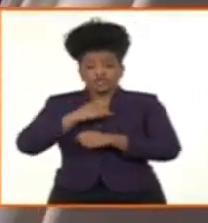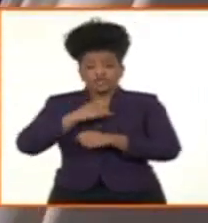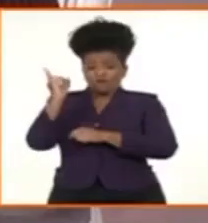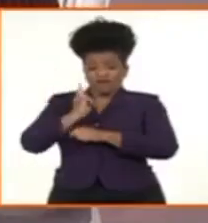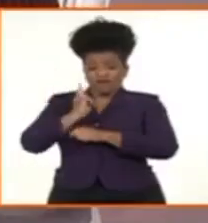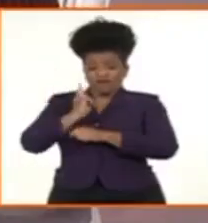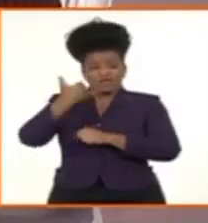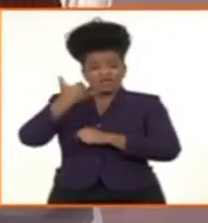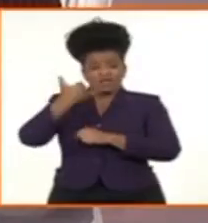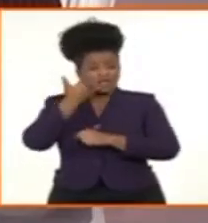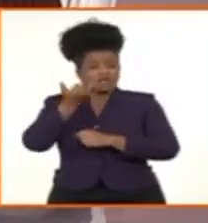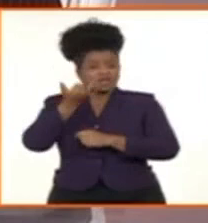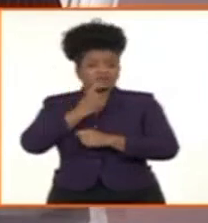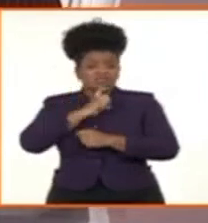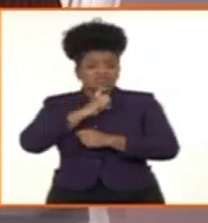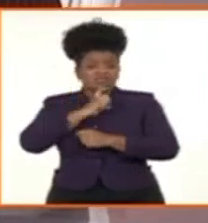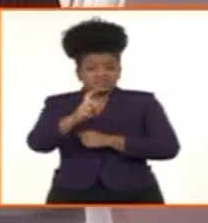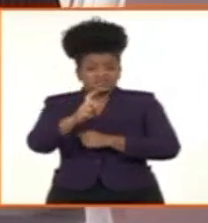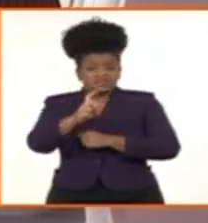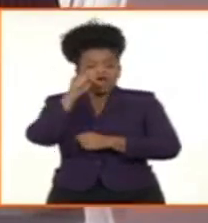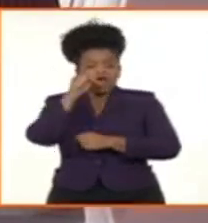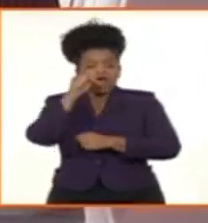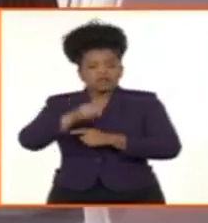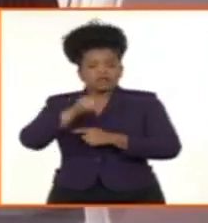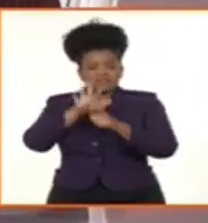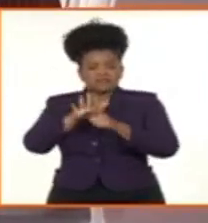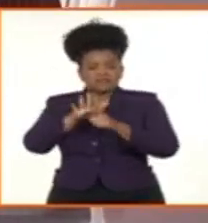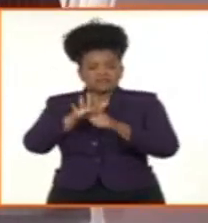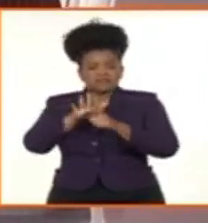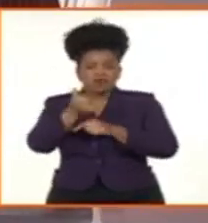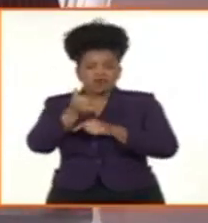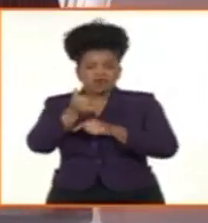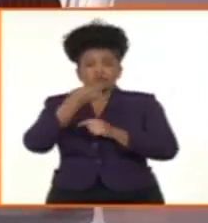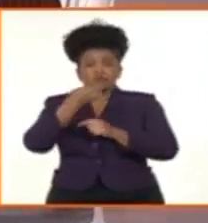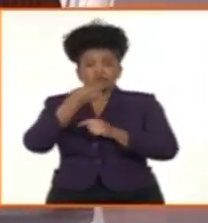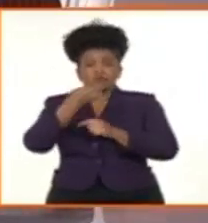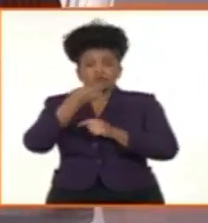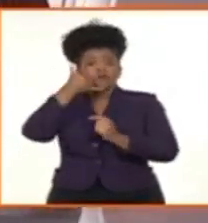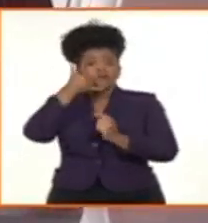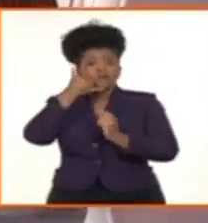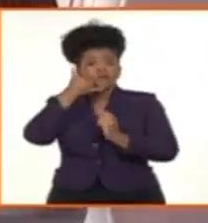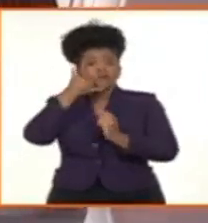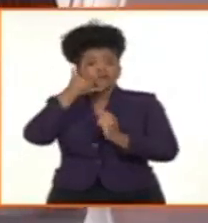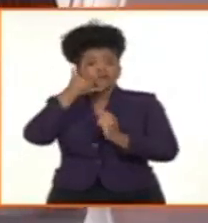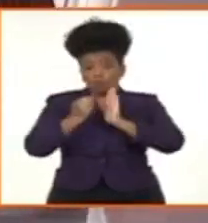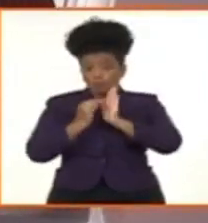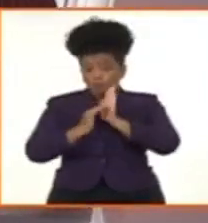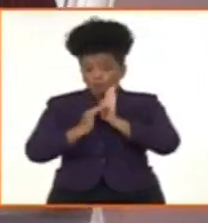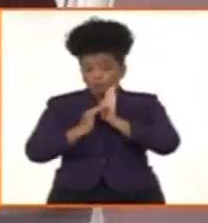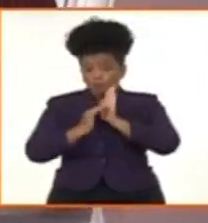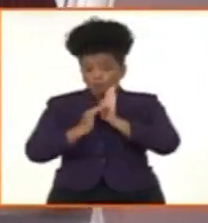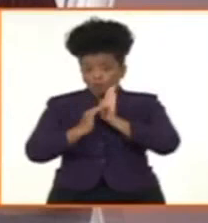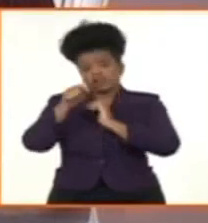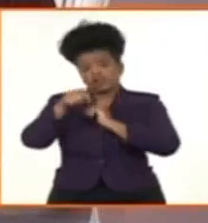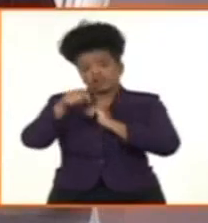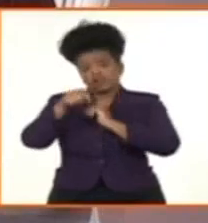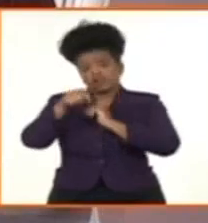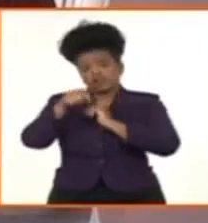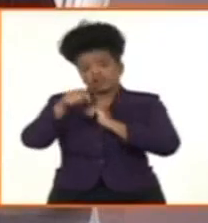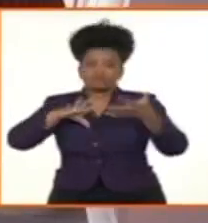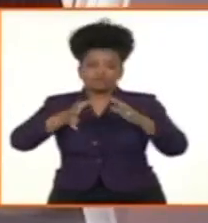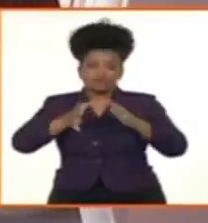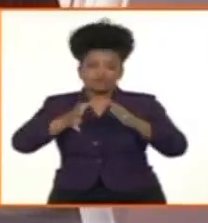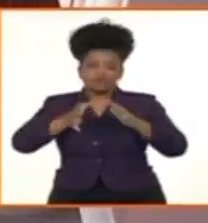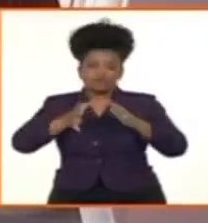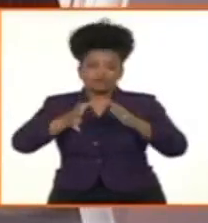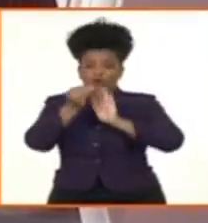es el acceso a través de la red móvil, ya con una nueva portadora, con una nueva facilidad que no compite con el